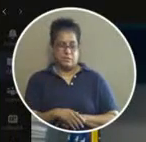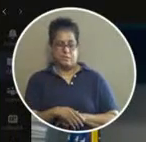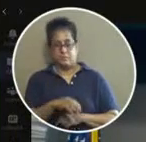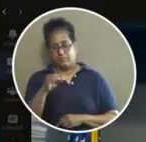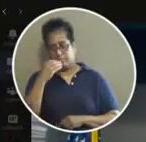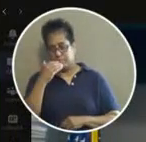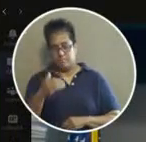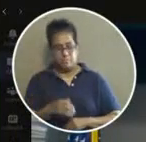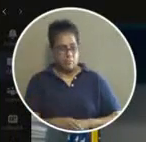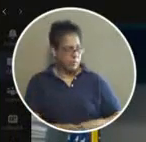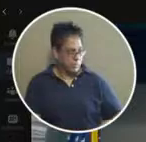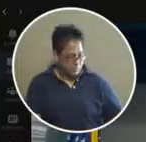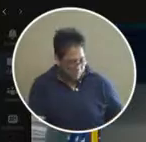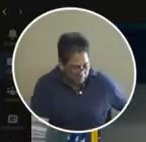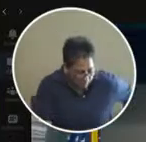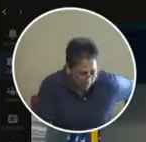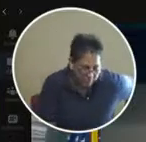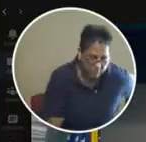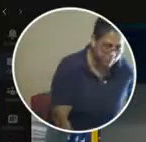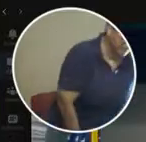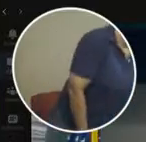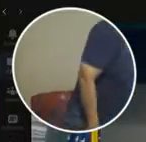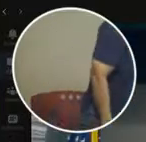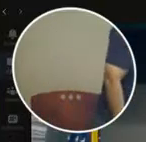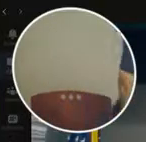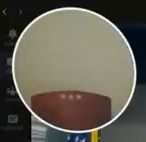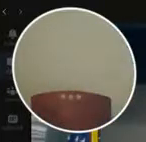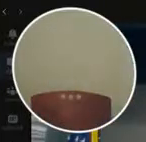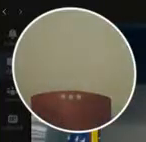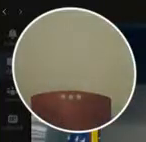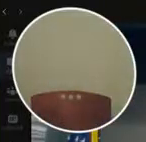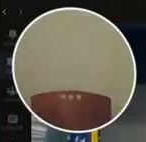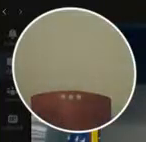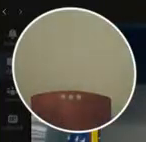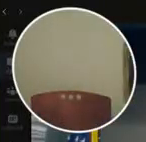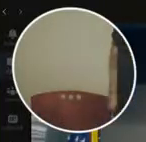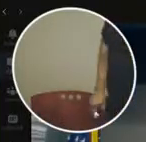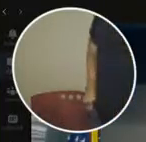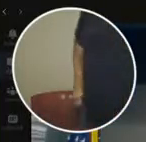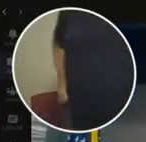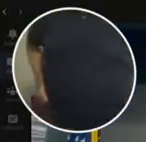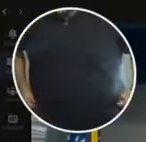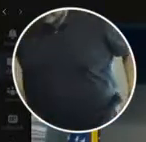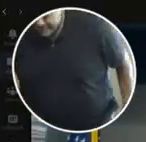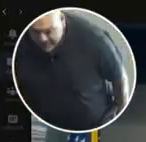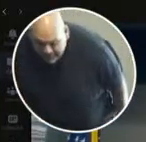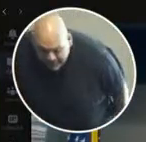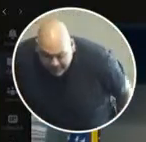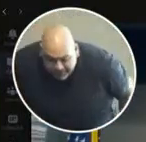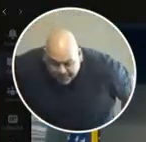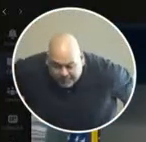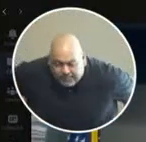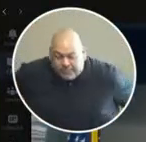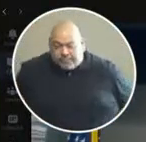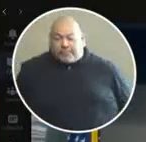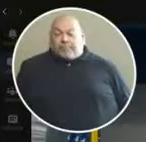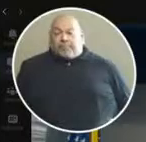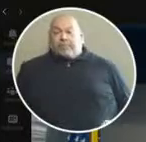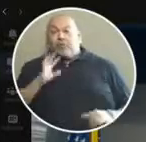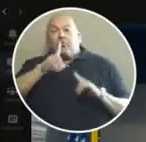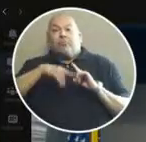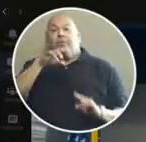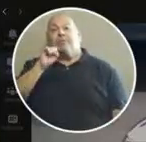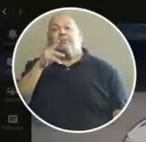Gracias, Enrique. The next question, now that some recreational or sports leagues have started